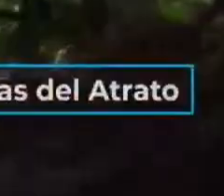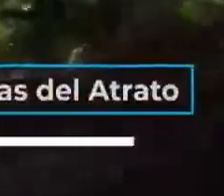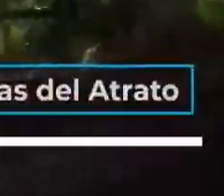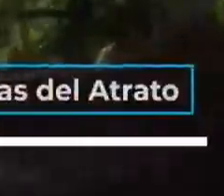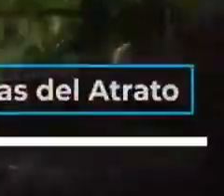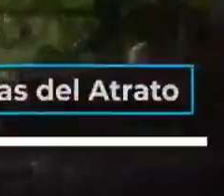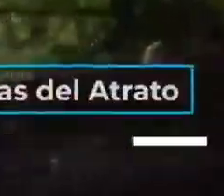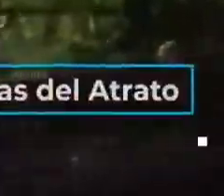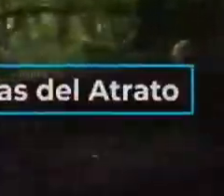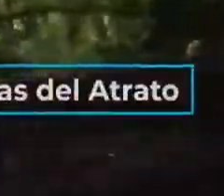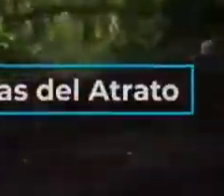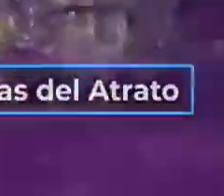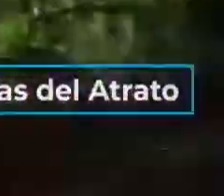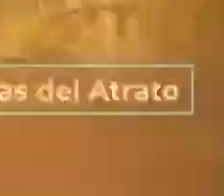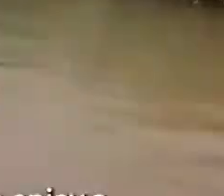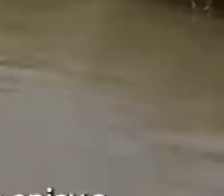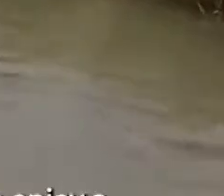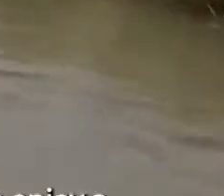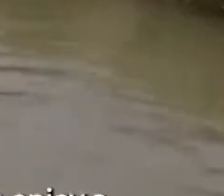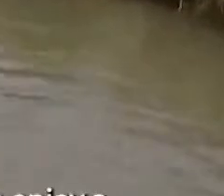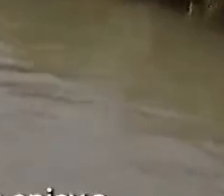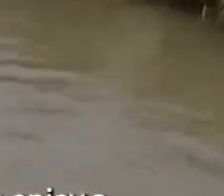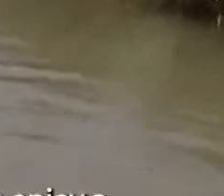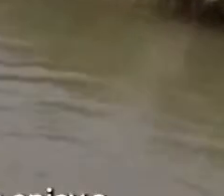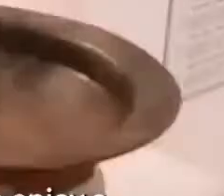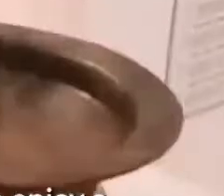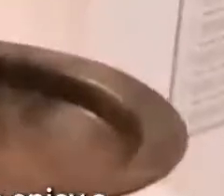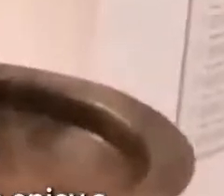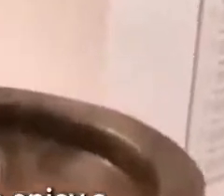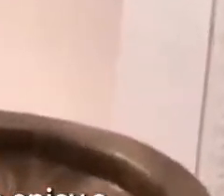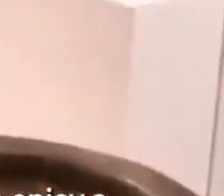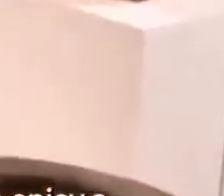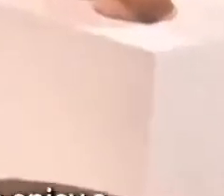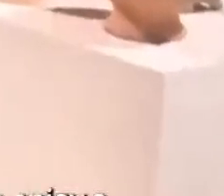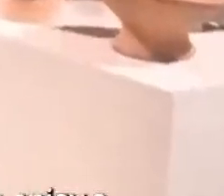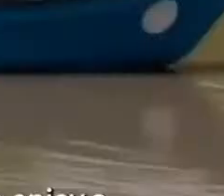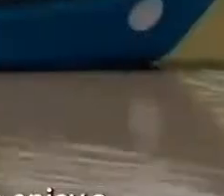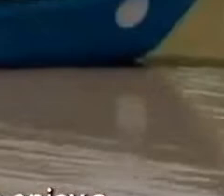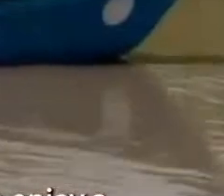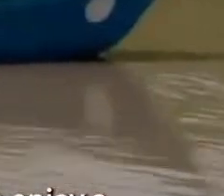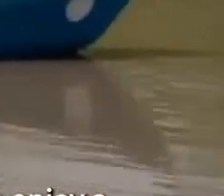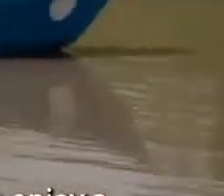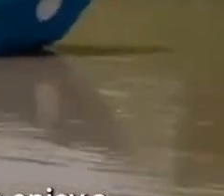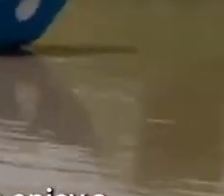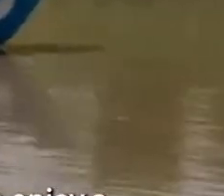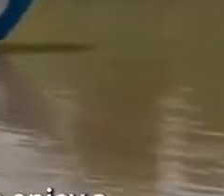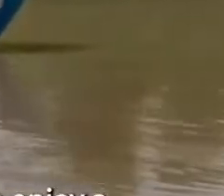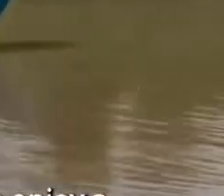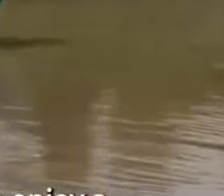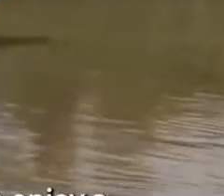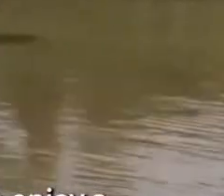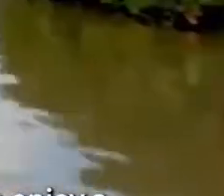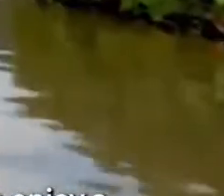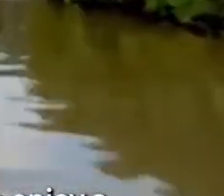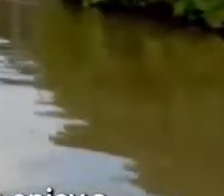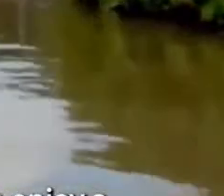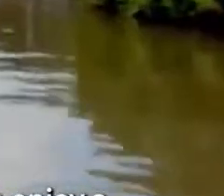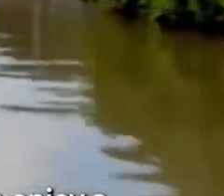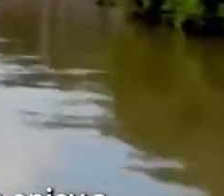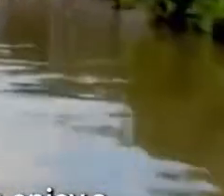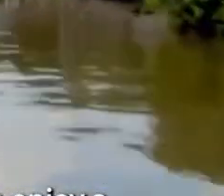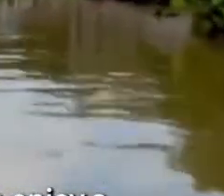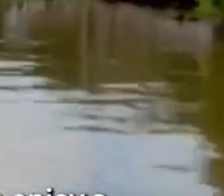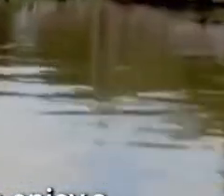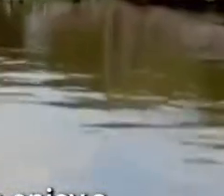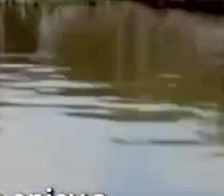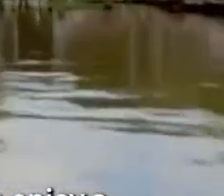Manglares de Bocas del Atrato. Los servicios que ofrecen estas comunidades le permitirán disfrutar de una nueva e